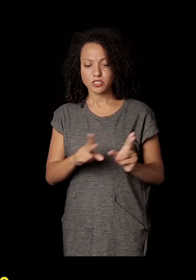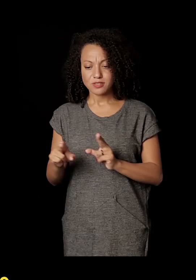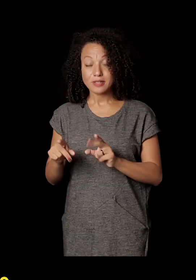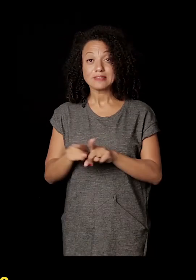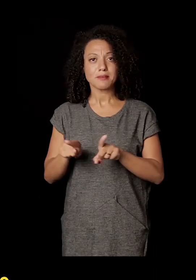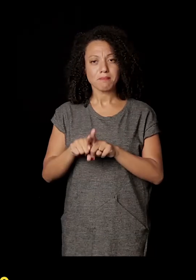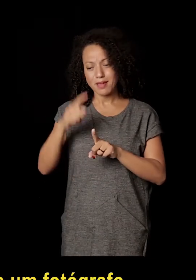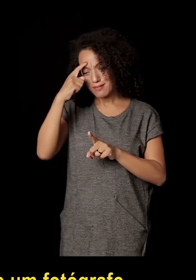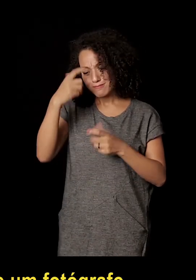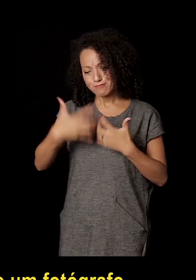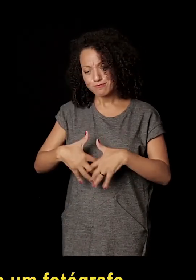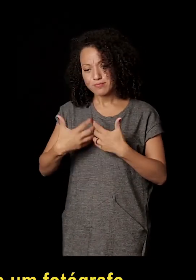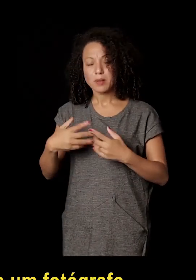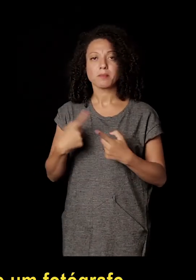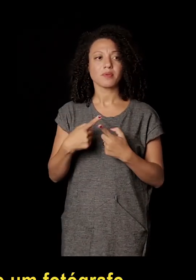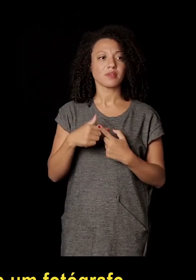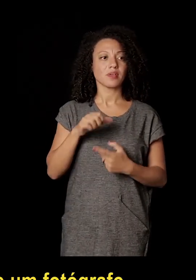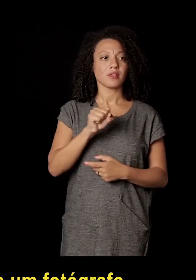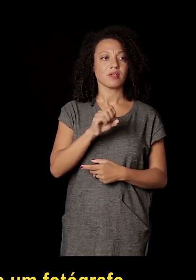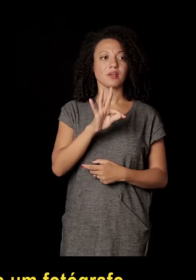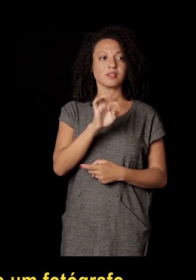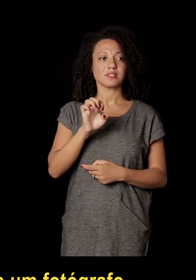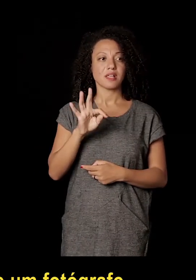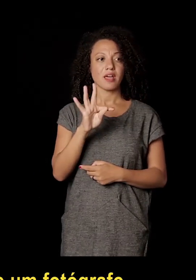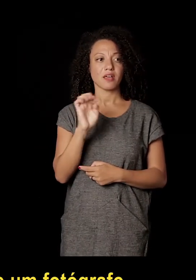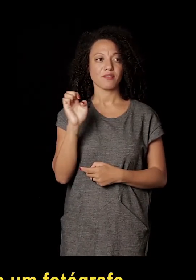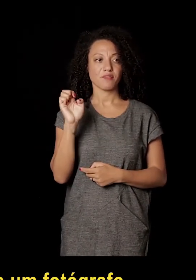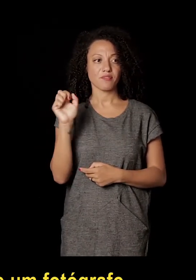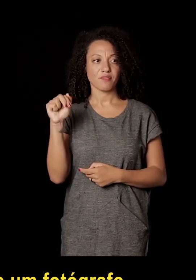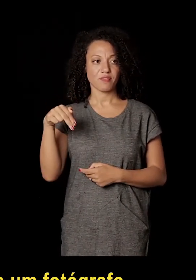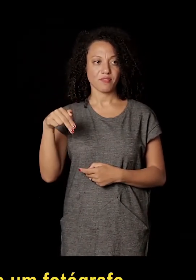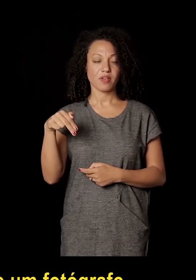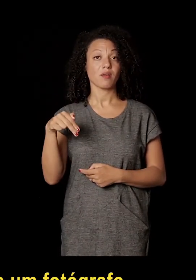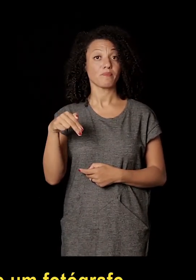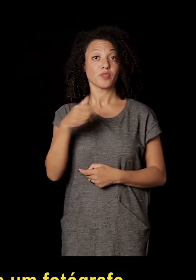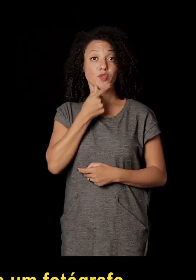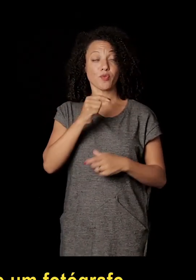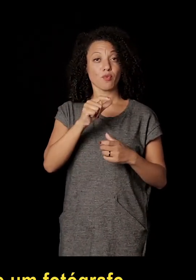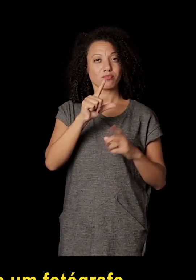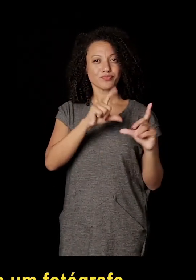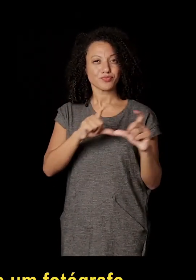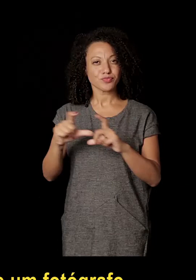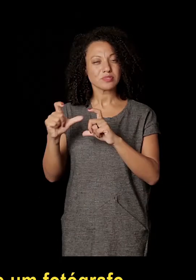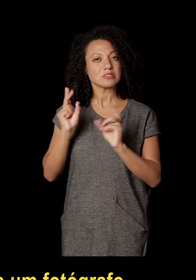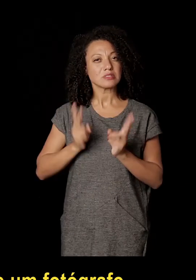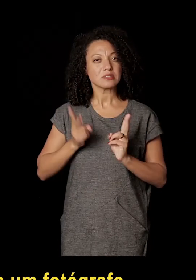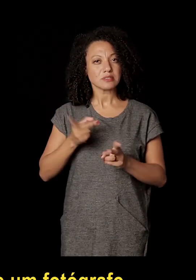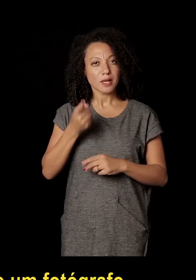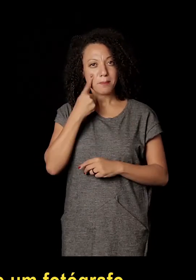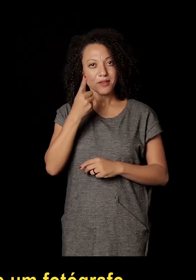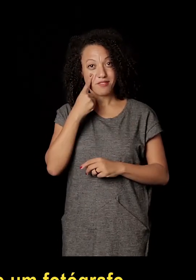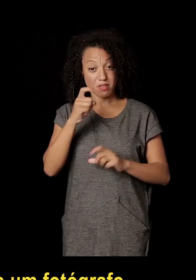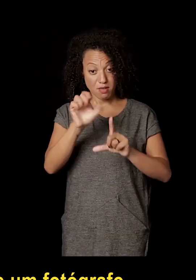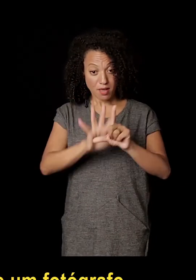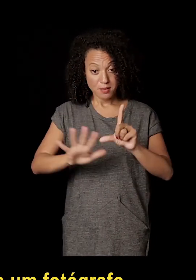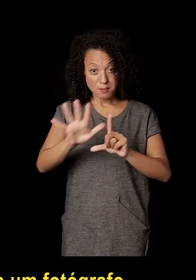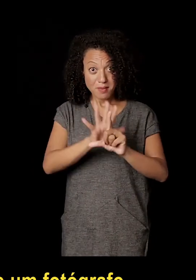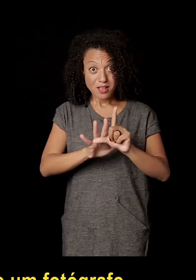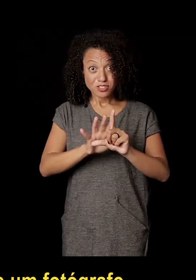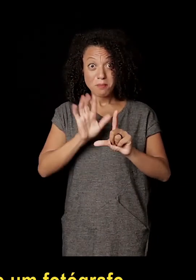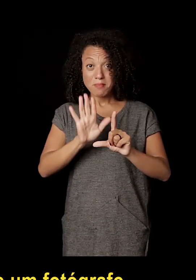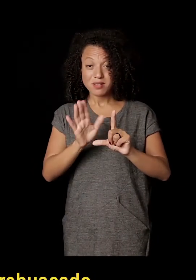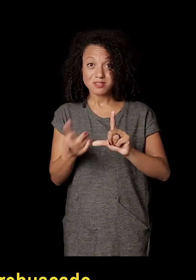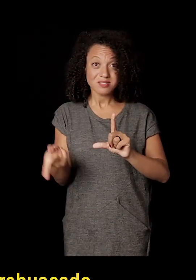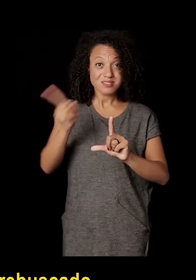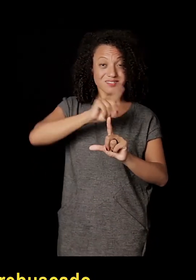para pensarlas, porque el Stephen es un fotoperiodista y es un fotógrafo que ve siempre como detrás de la